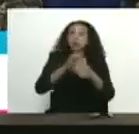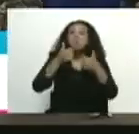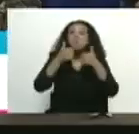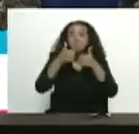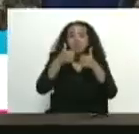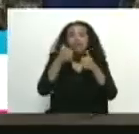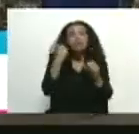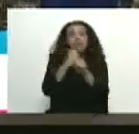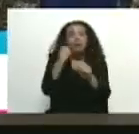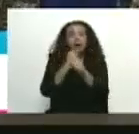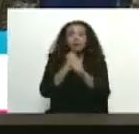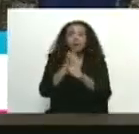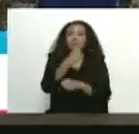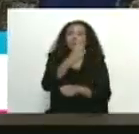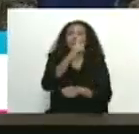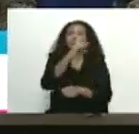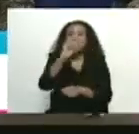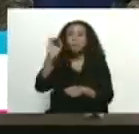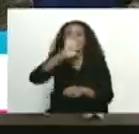bueno, a toda marcha.